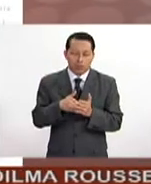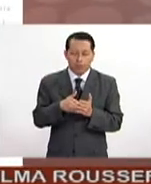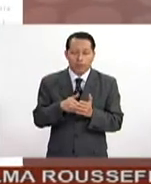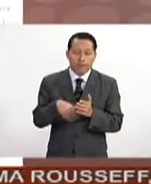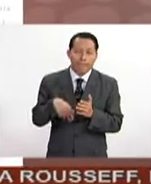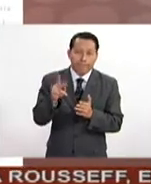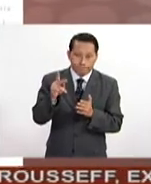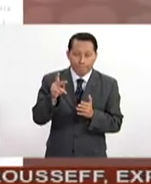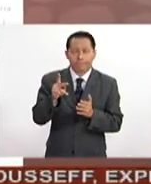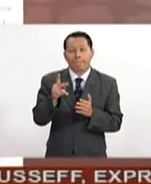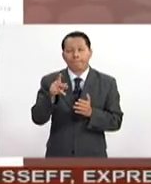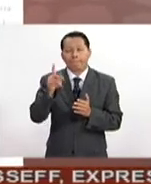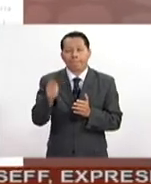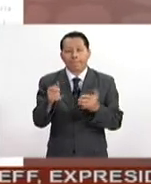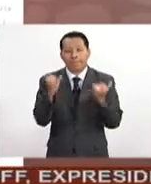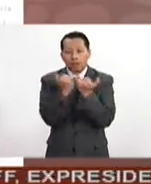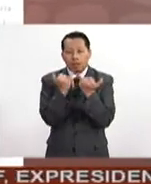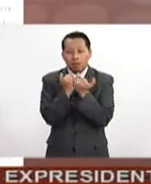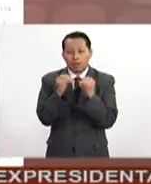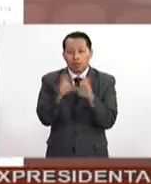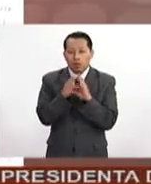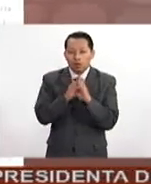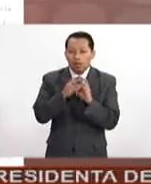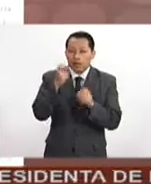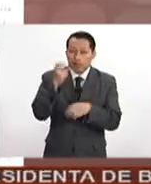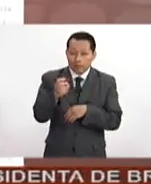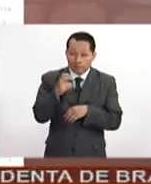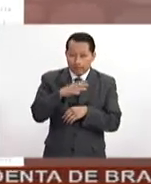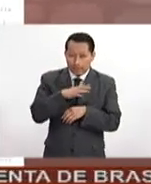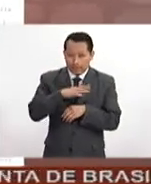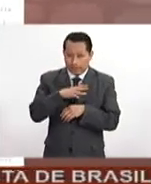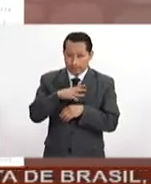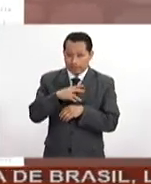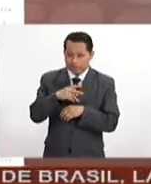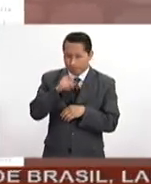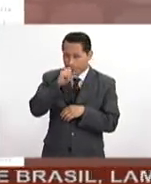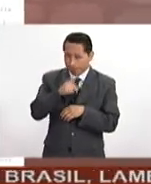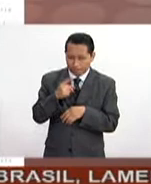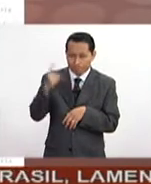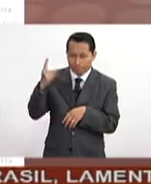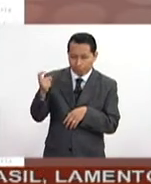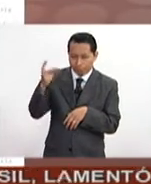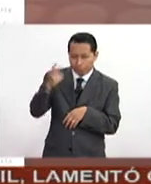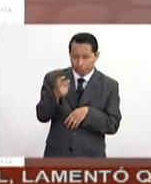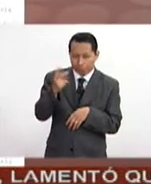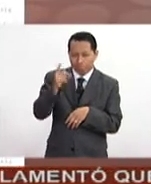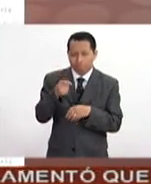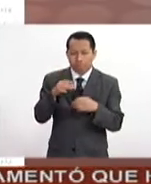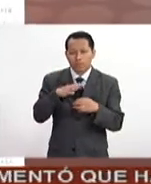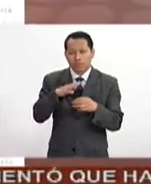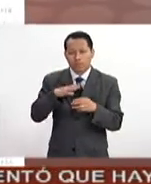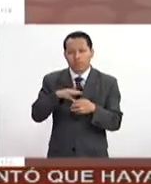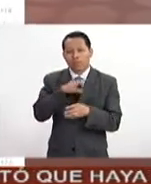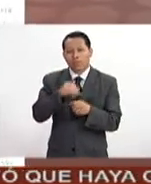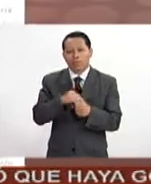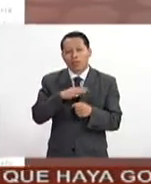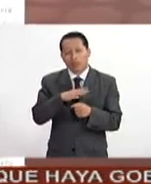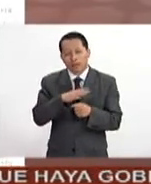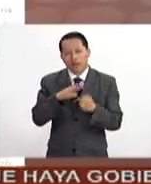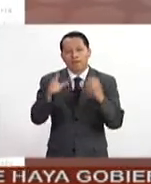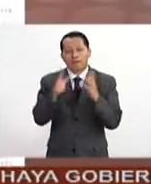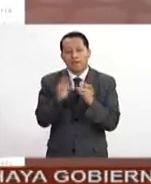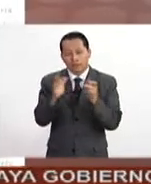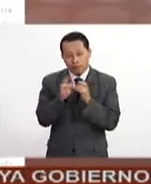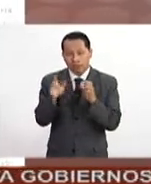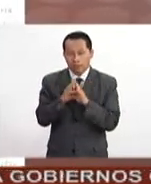Pero finalmente es, digamos, salvo esas dos primeras barras, la distribución del ingreso en Francia es